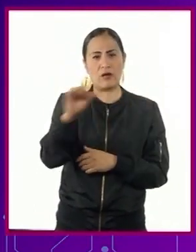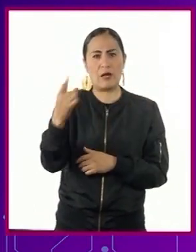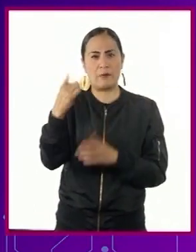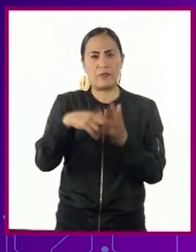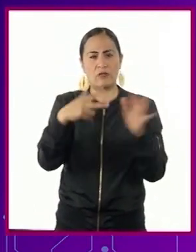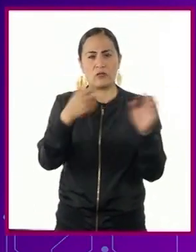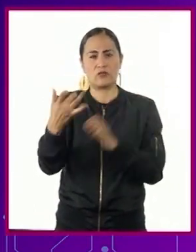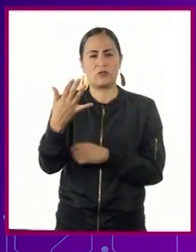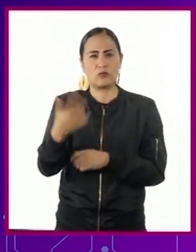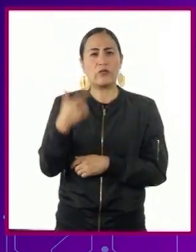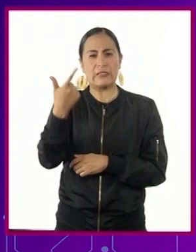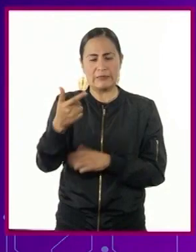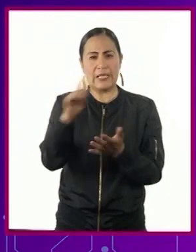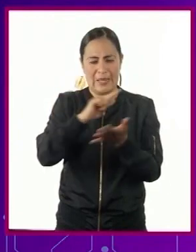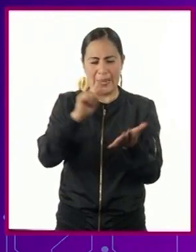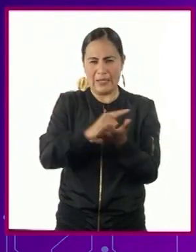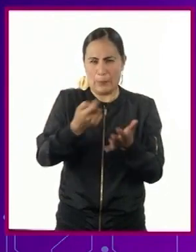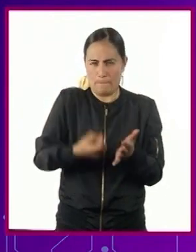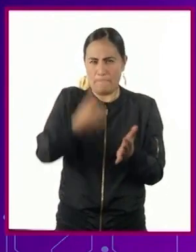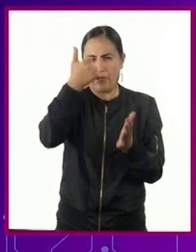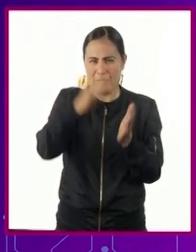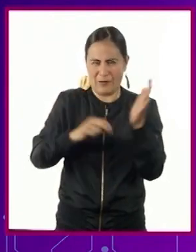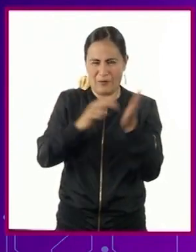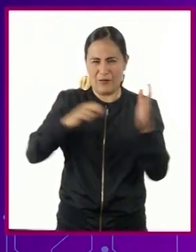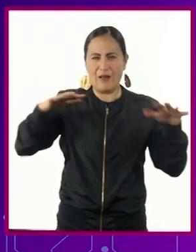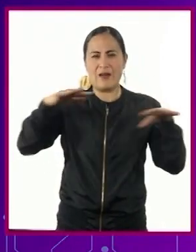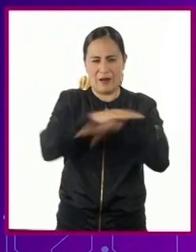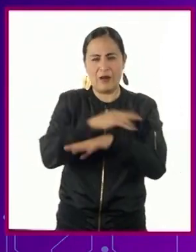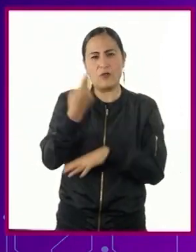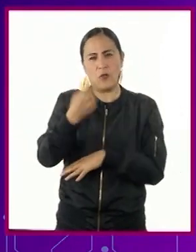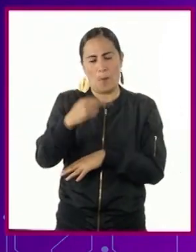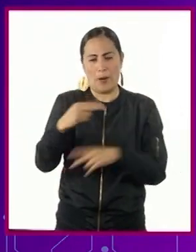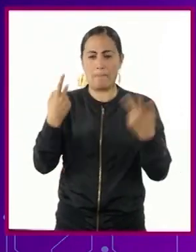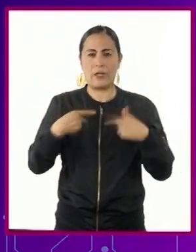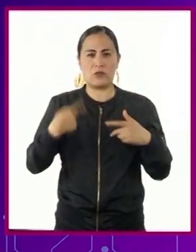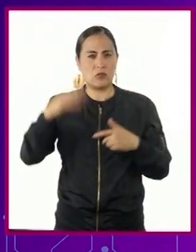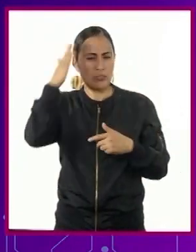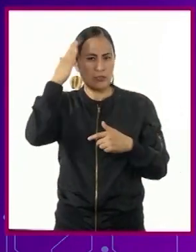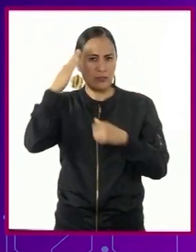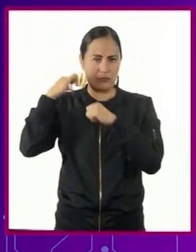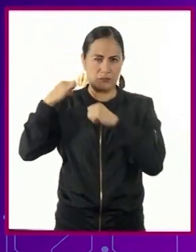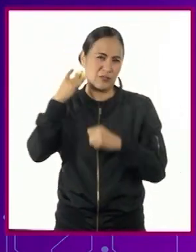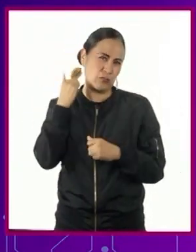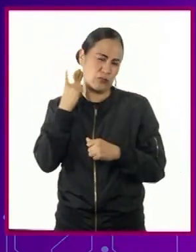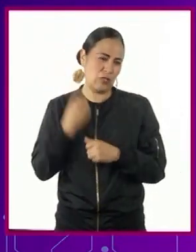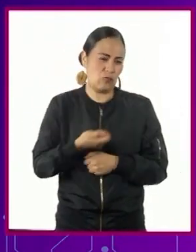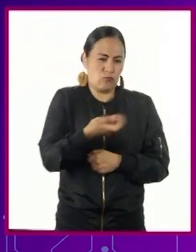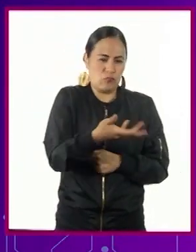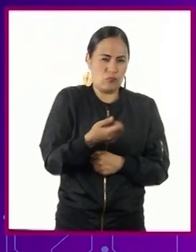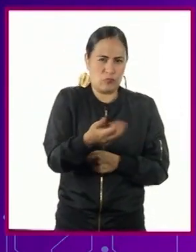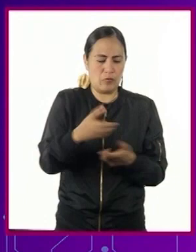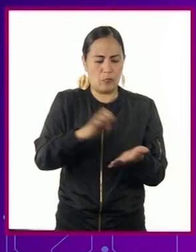las primeras leyes de reforma, conocidas por los nombres de los ministros que las impulsaron. La Ley Juárez estableció